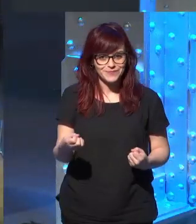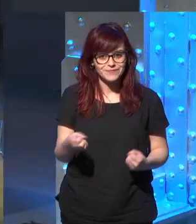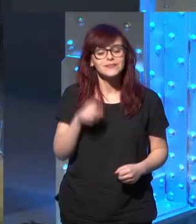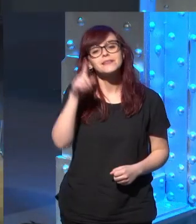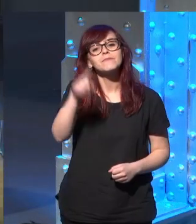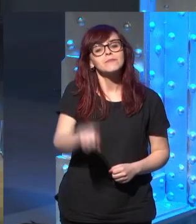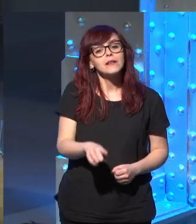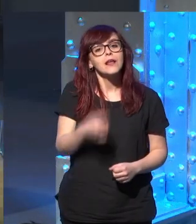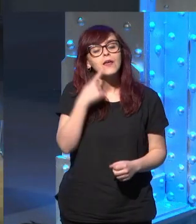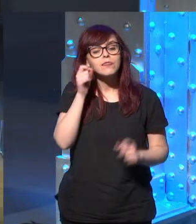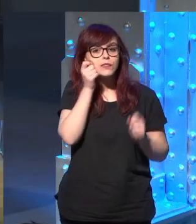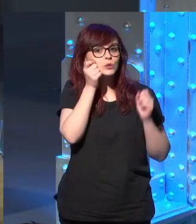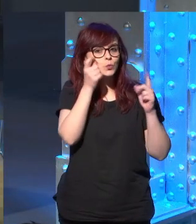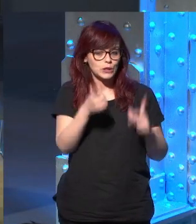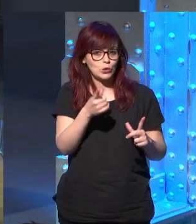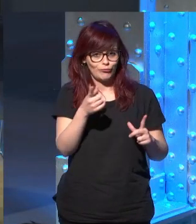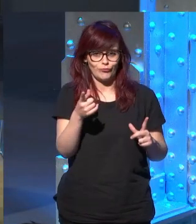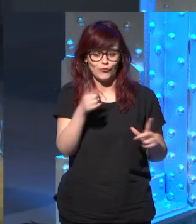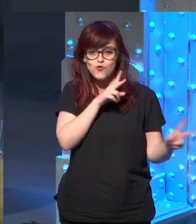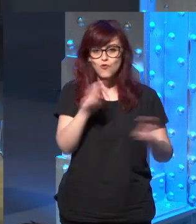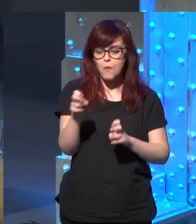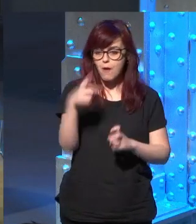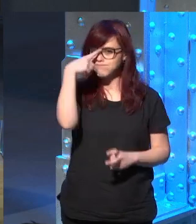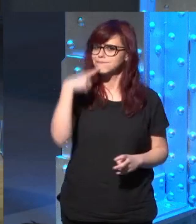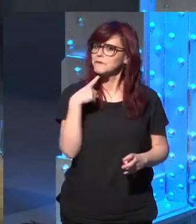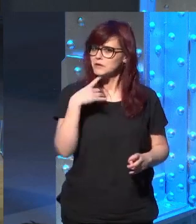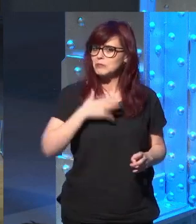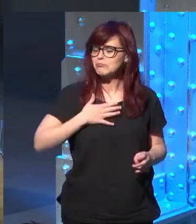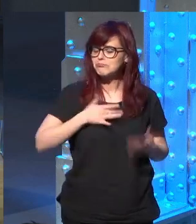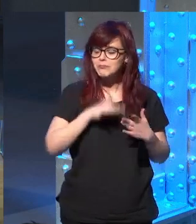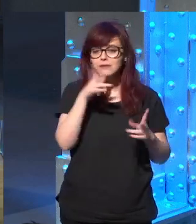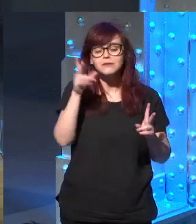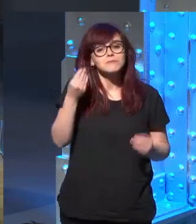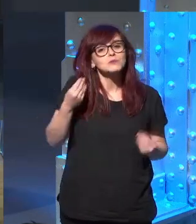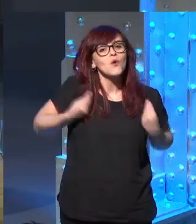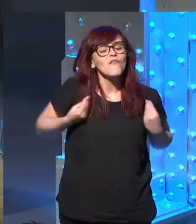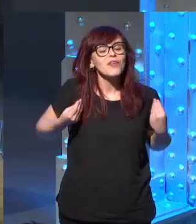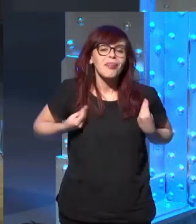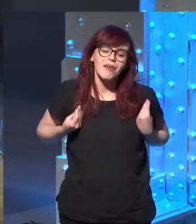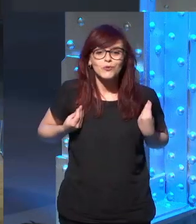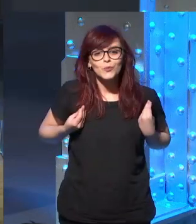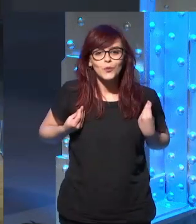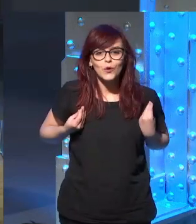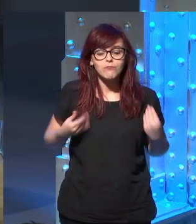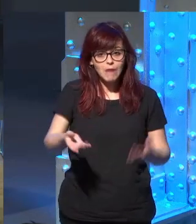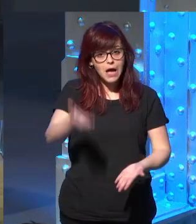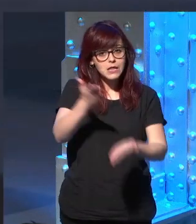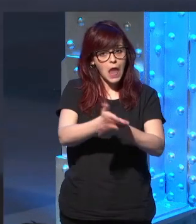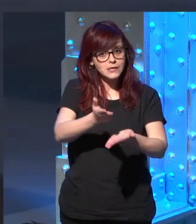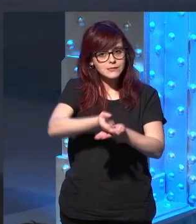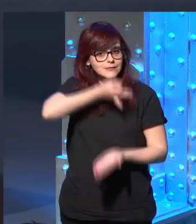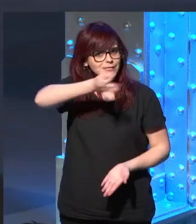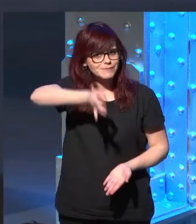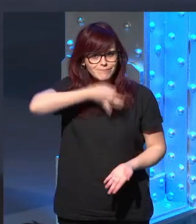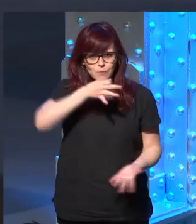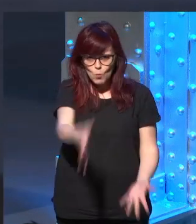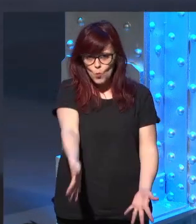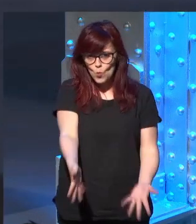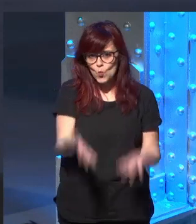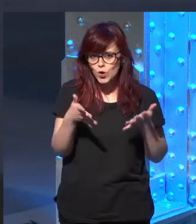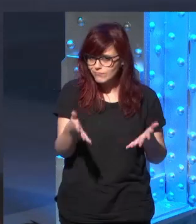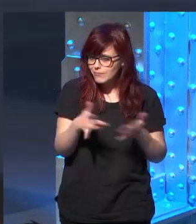también he descubierto como una nueva faceta, ¿no?, de la vida, que es dar clase, que me está